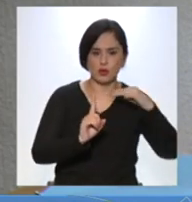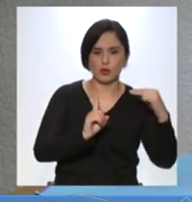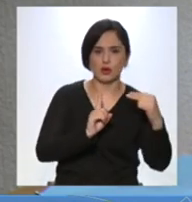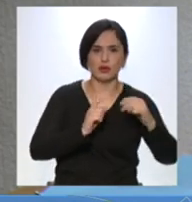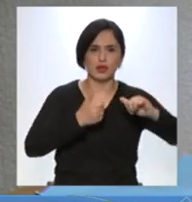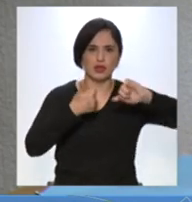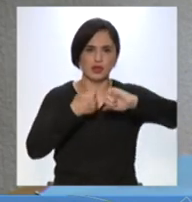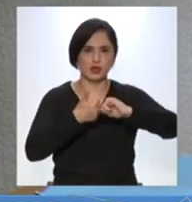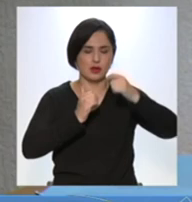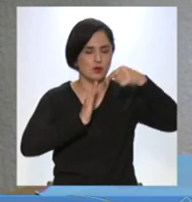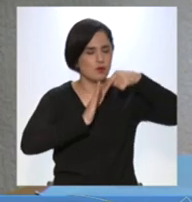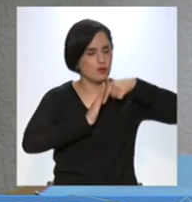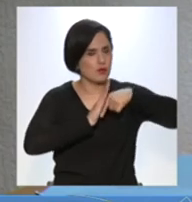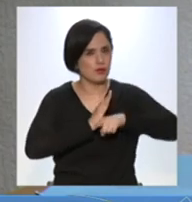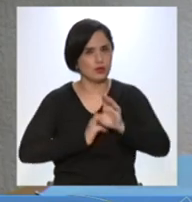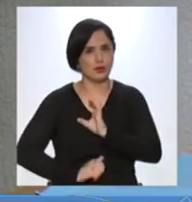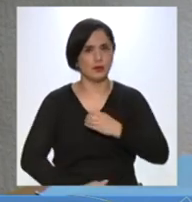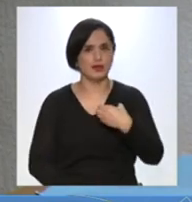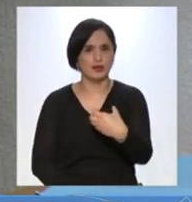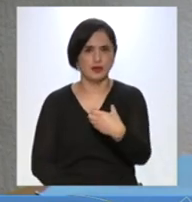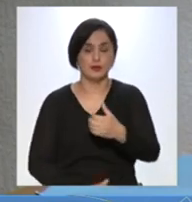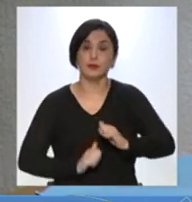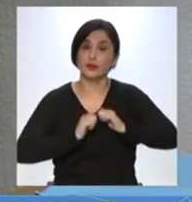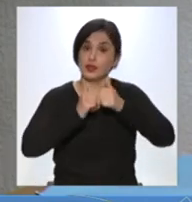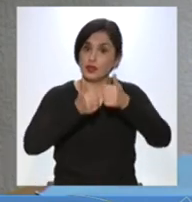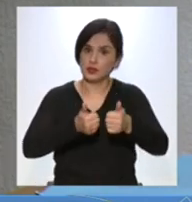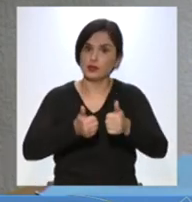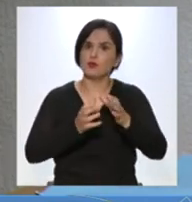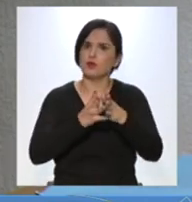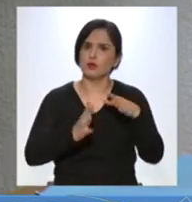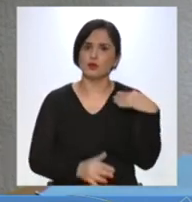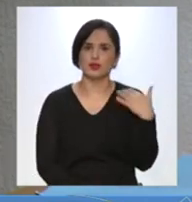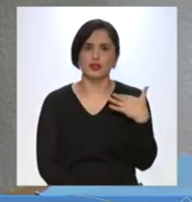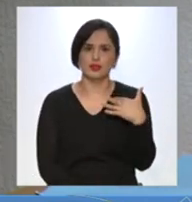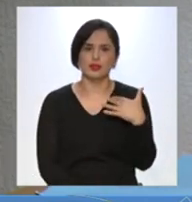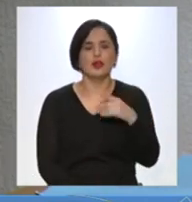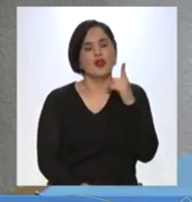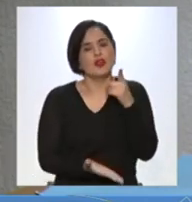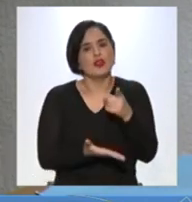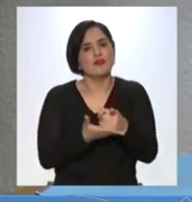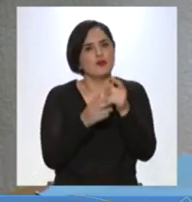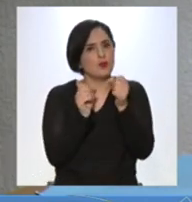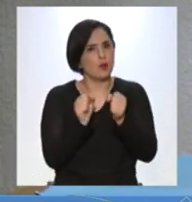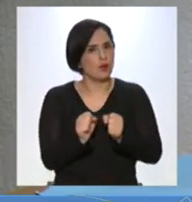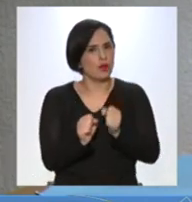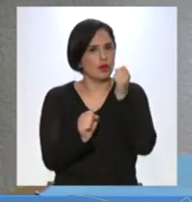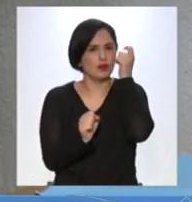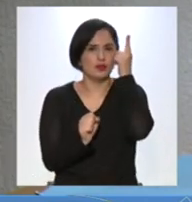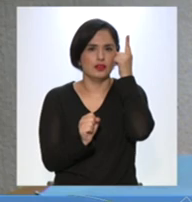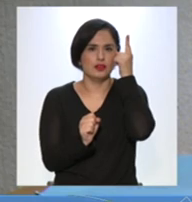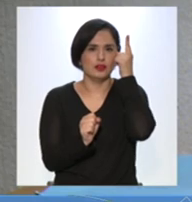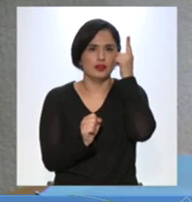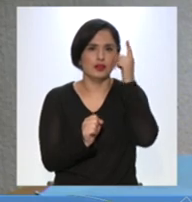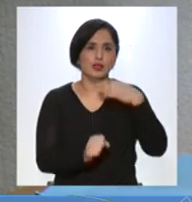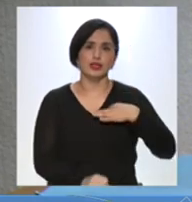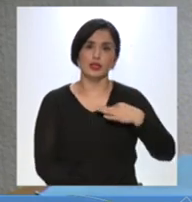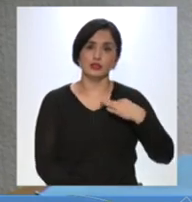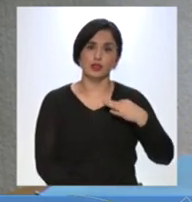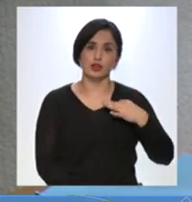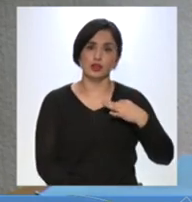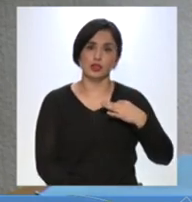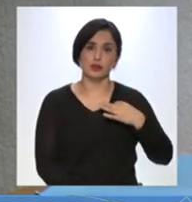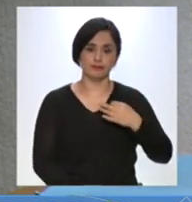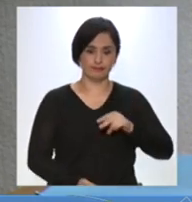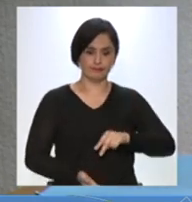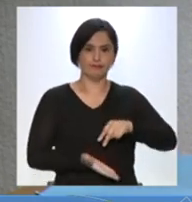y profunda empatía. Los desafíos son más que importantes y debemos ser capaces de entender que la ciudadanía nos ha